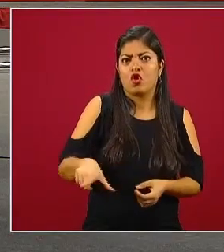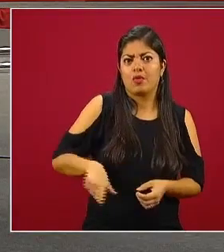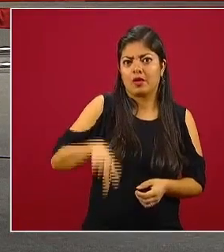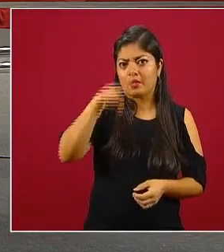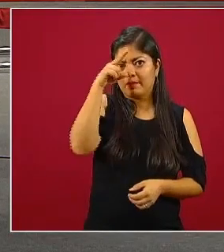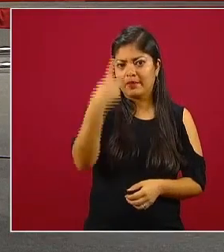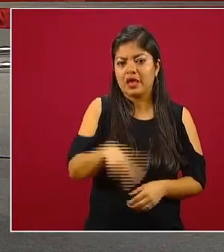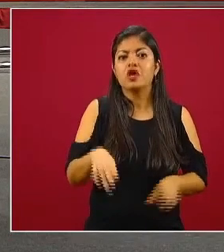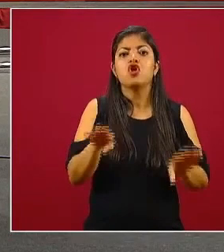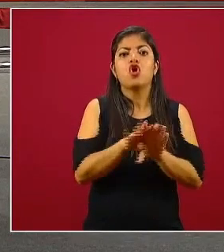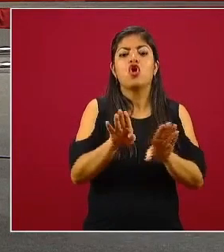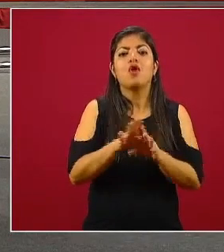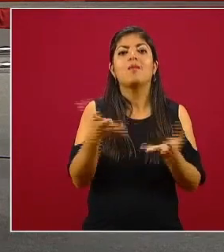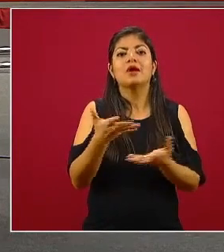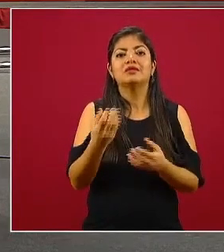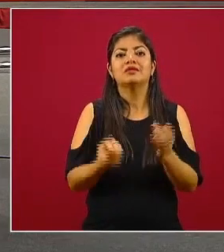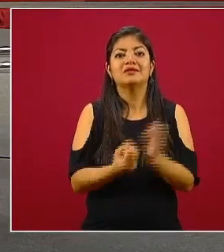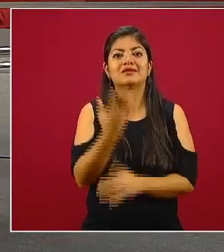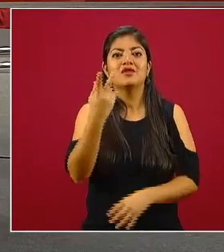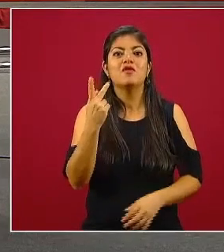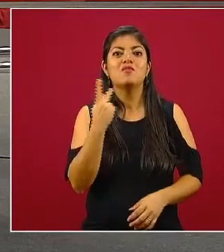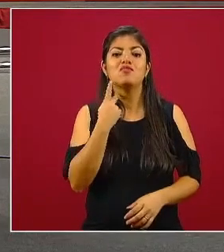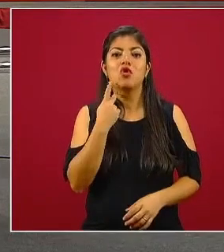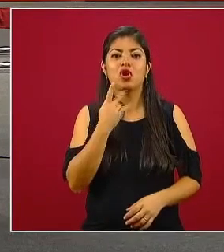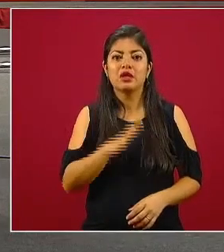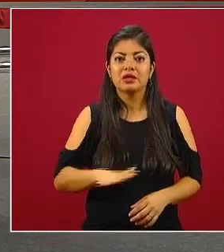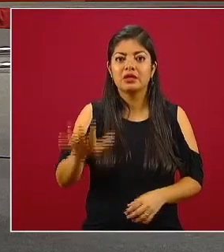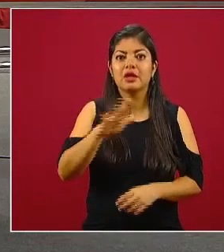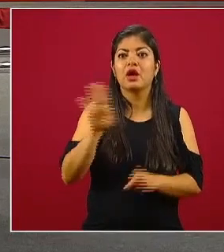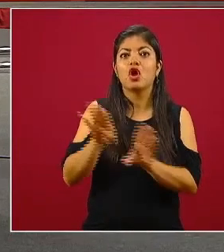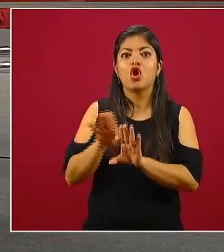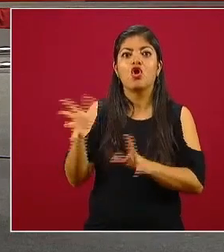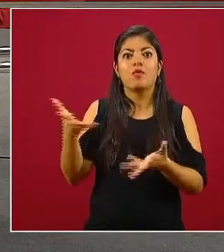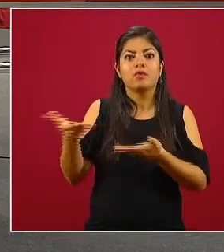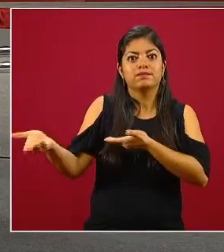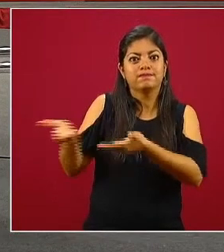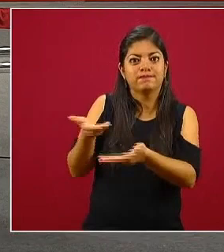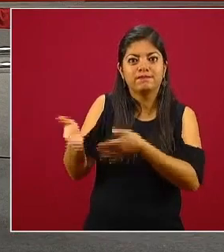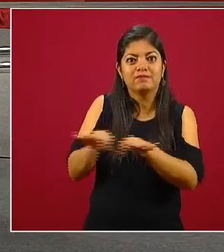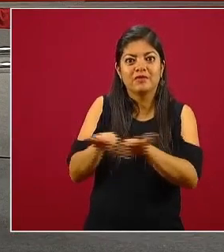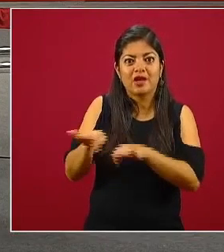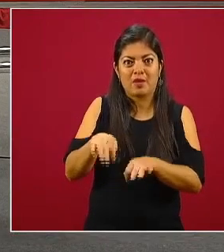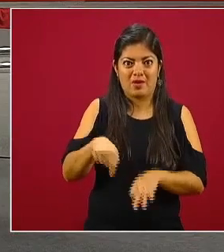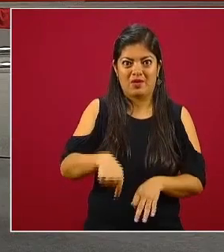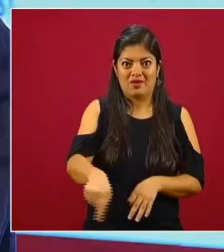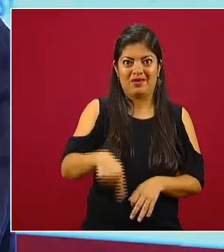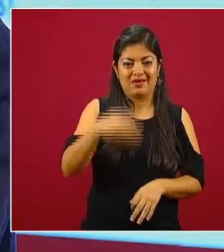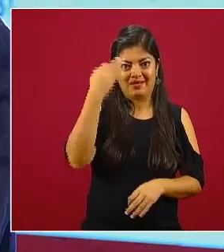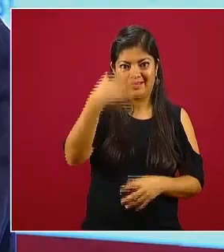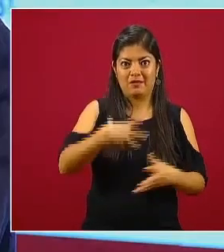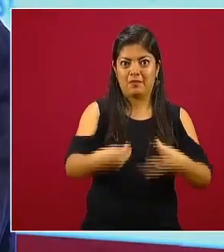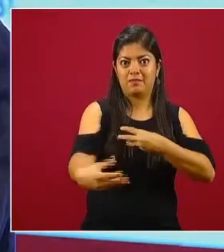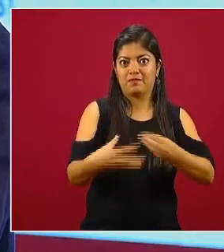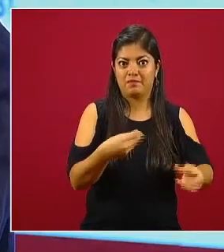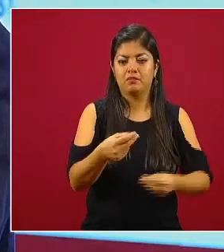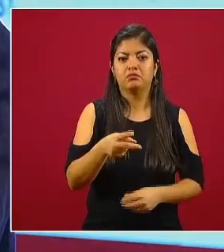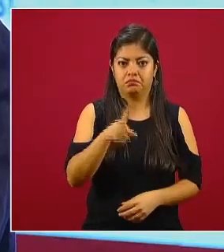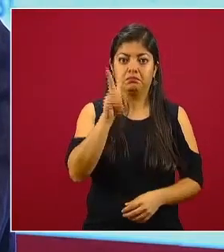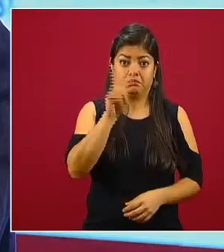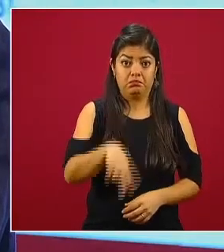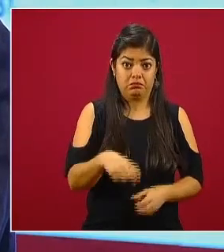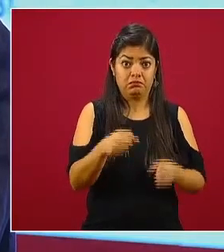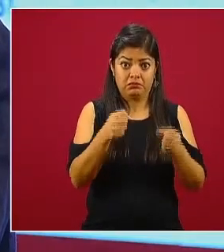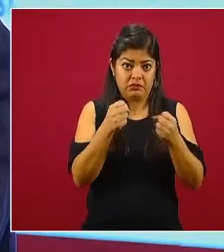para orientar las políticas públicas, la respuesta y el monitoreo de esta pandemia, y verán que justamente